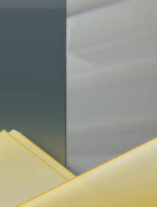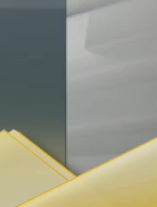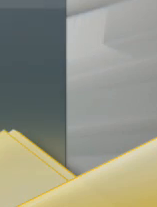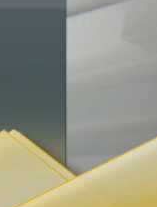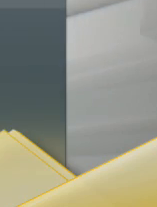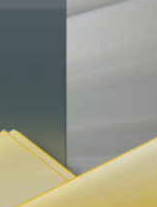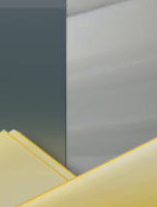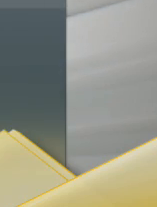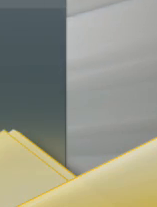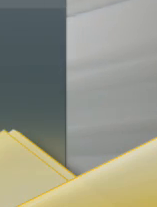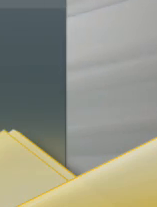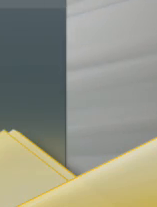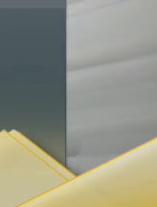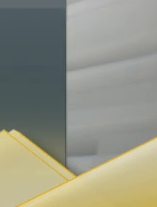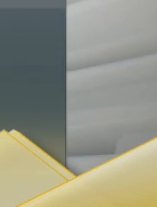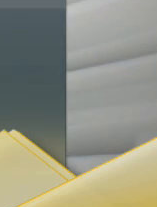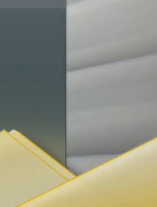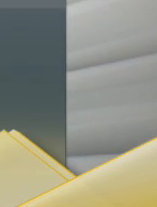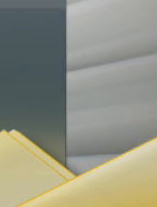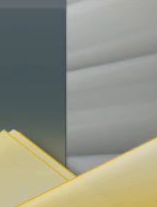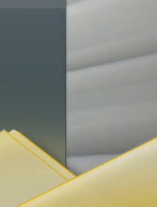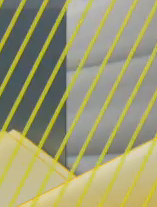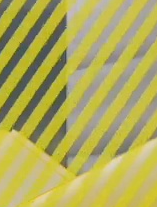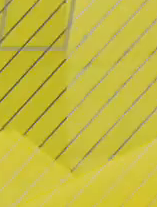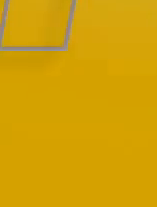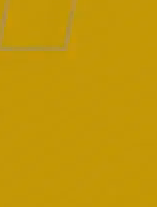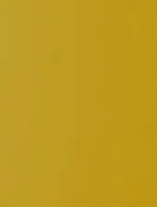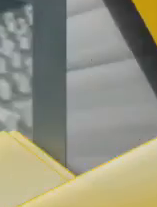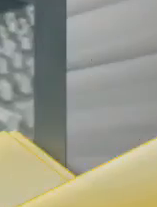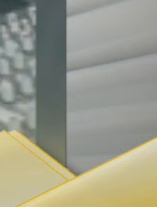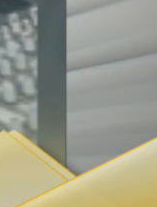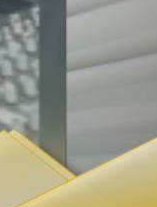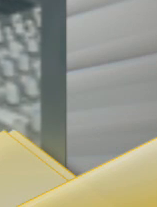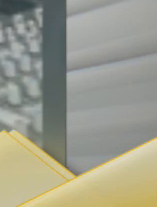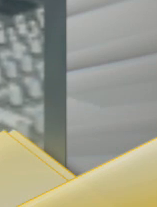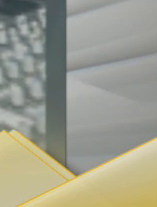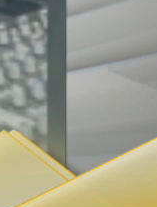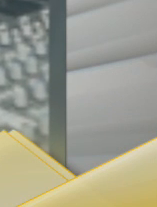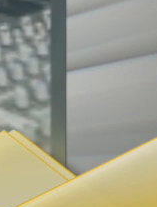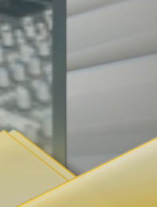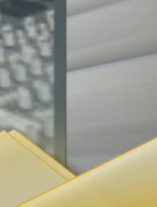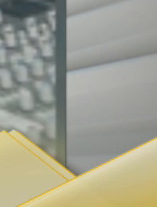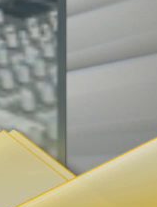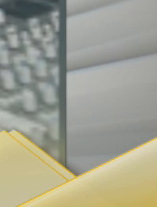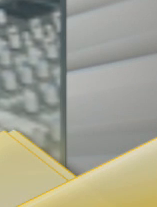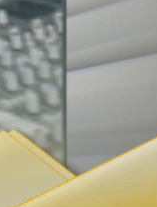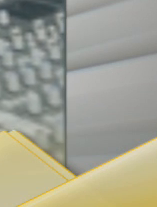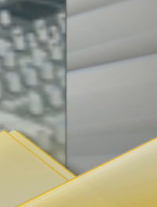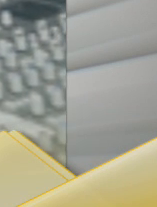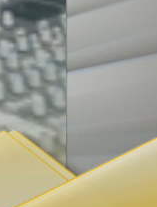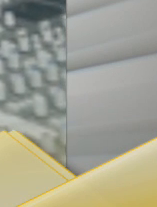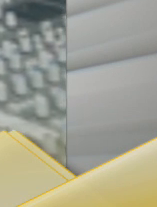las colas para tramitar certificados emitidos por RENAP. Y en el segmento Guatemaltecos que dejan